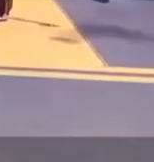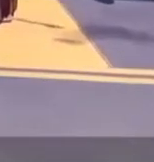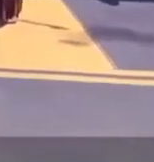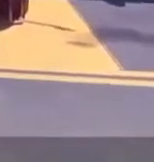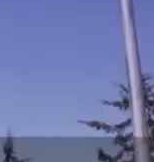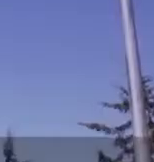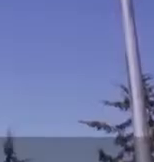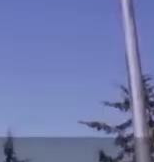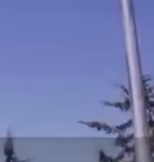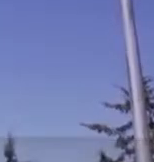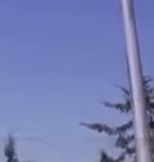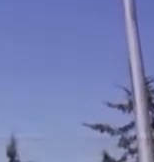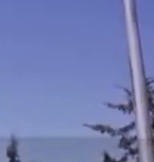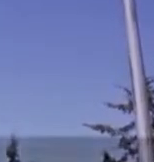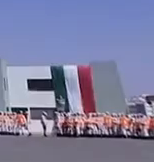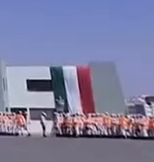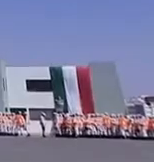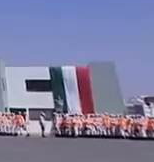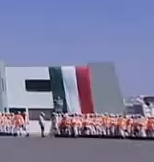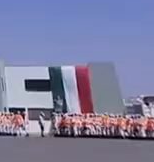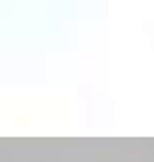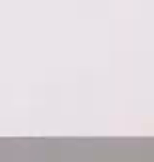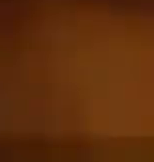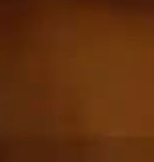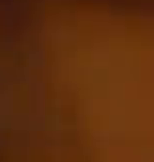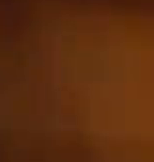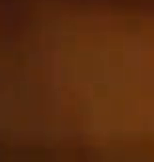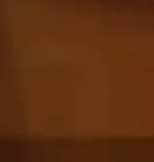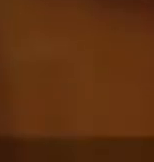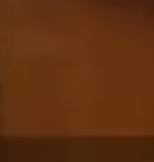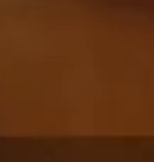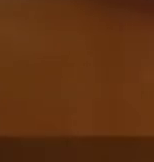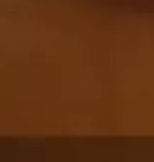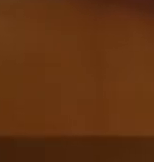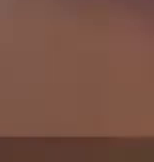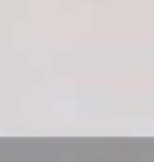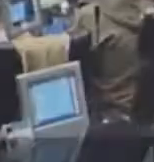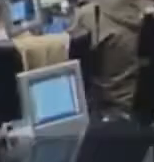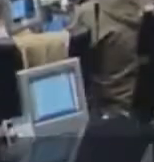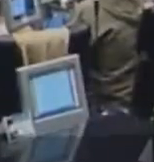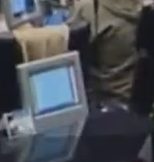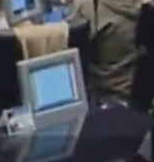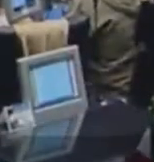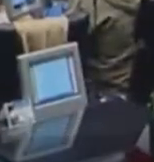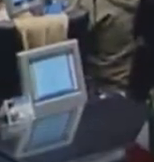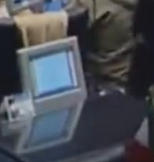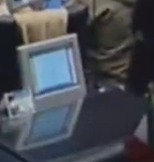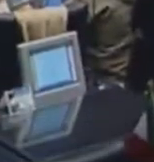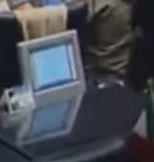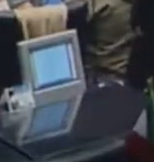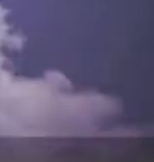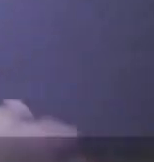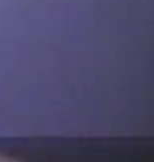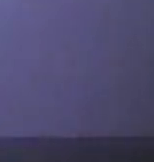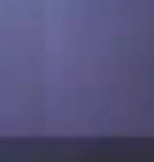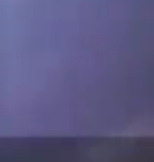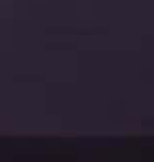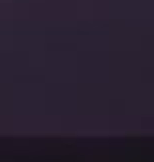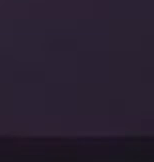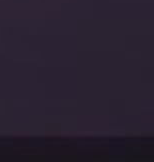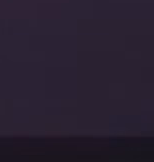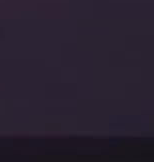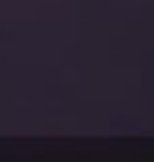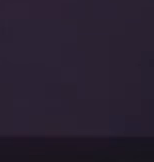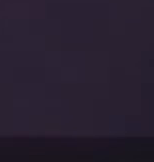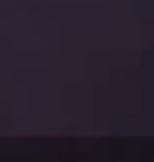más importantes en la actualidad, con la condición de que se rindan informes y cuentas puntuales al Congreso, se cree un fondo